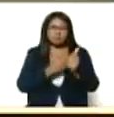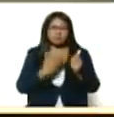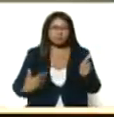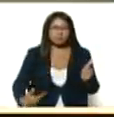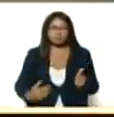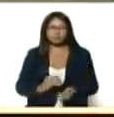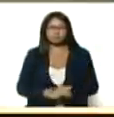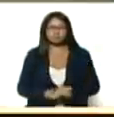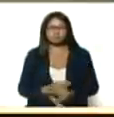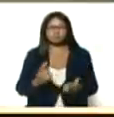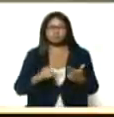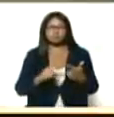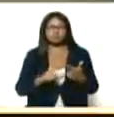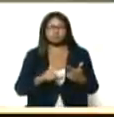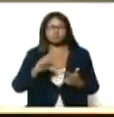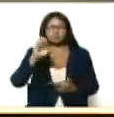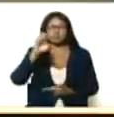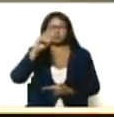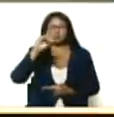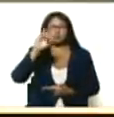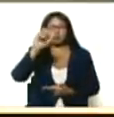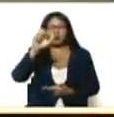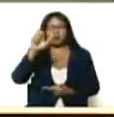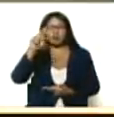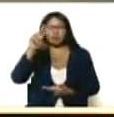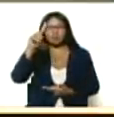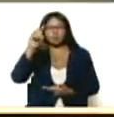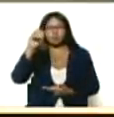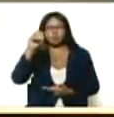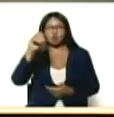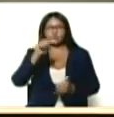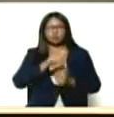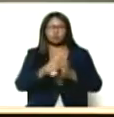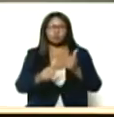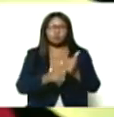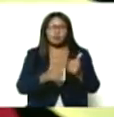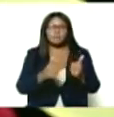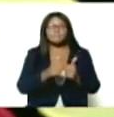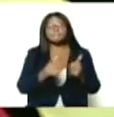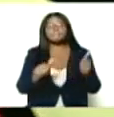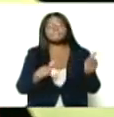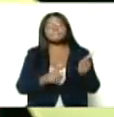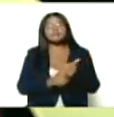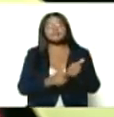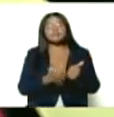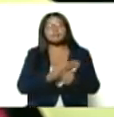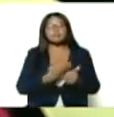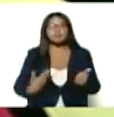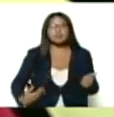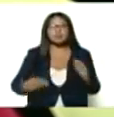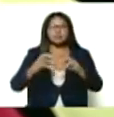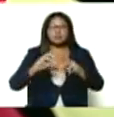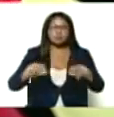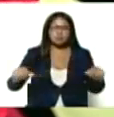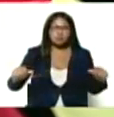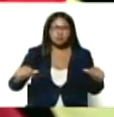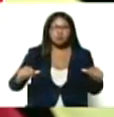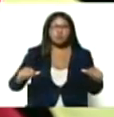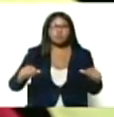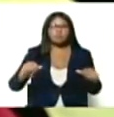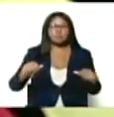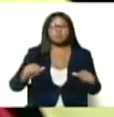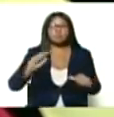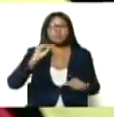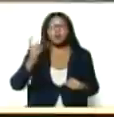El compañero Eduardo Piñate, secretario ejecutivo de la vicepresidencia y vicepresidente territorial de Guárico y